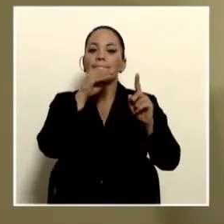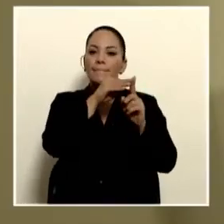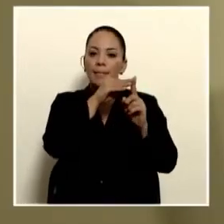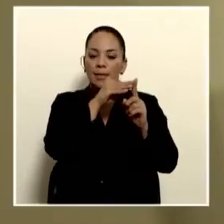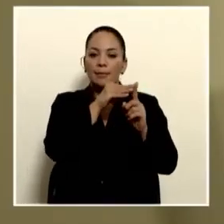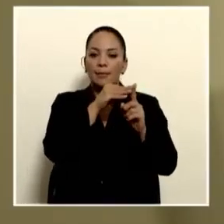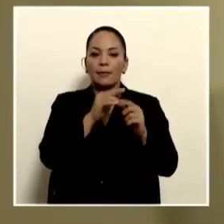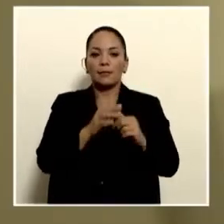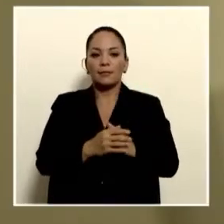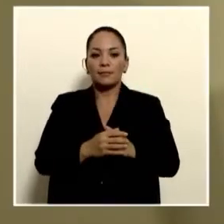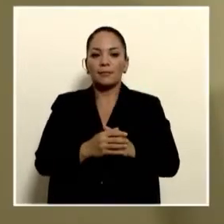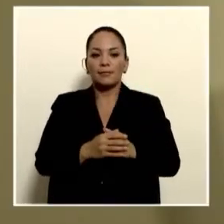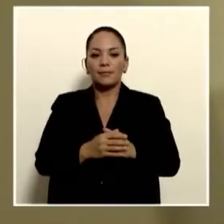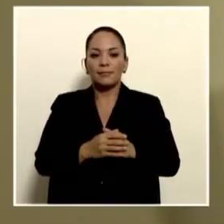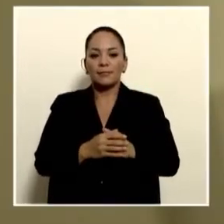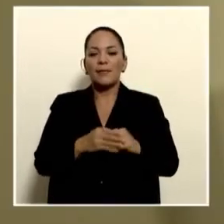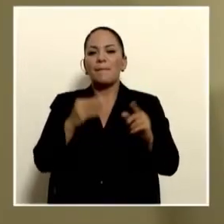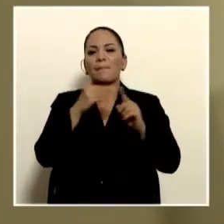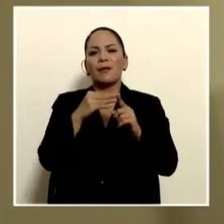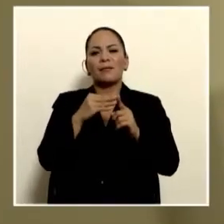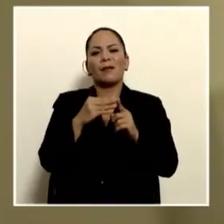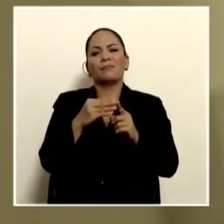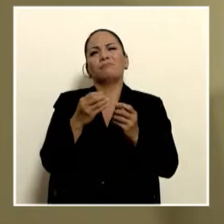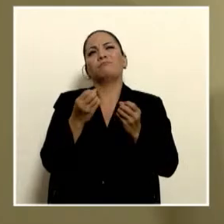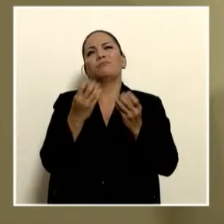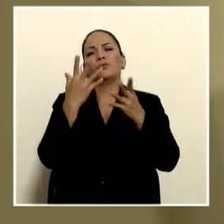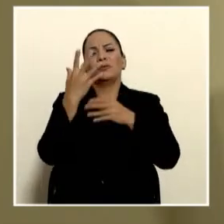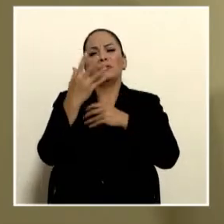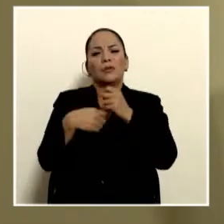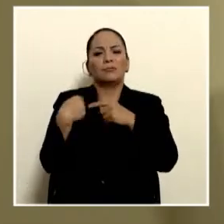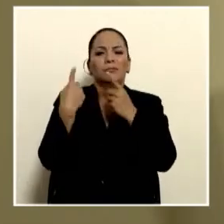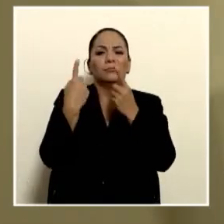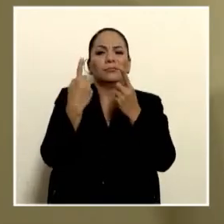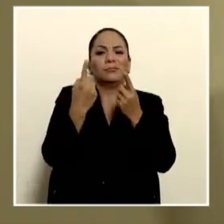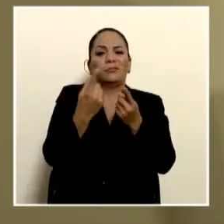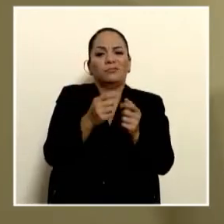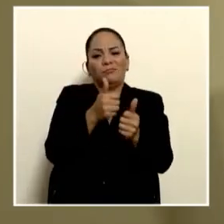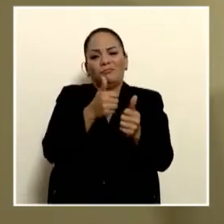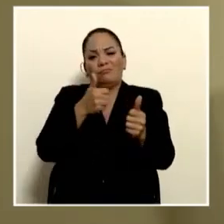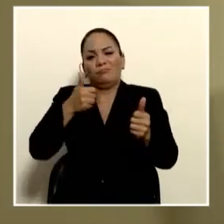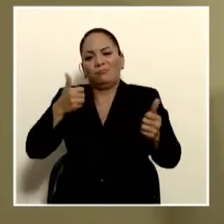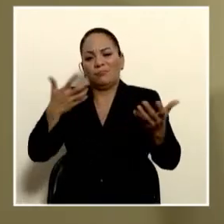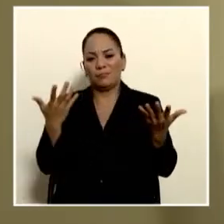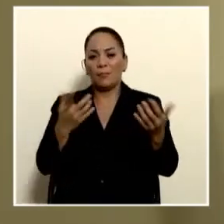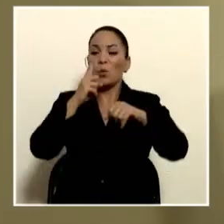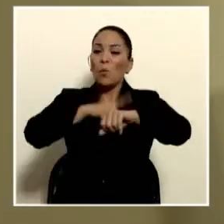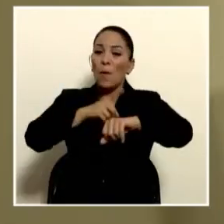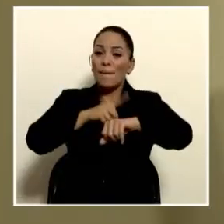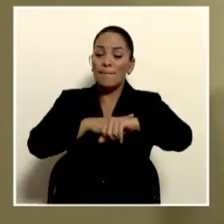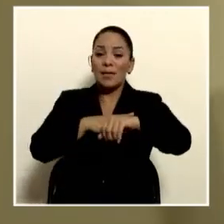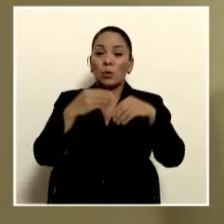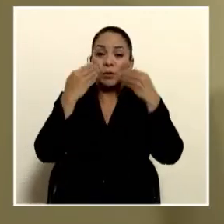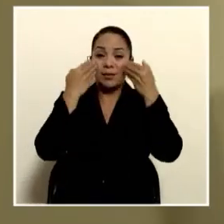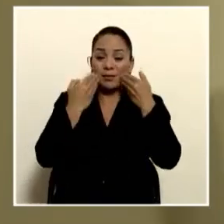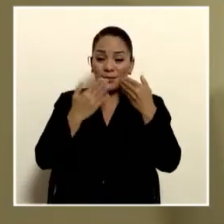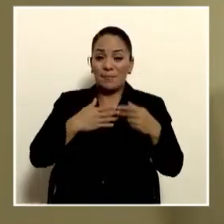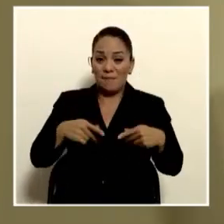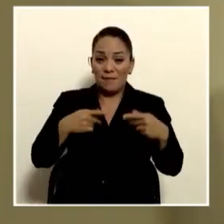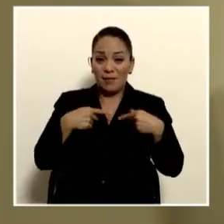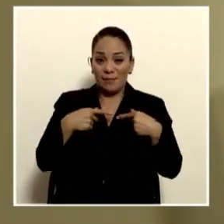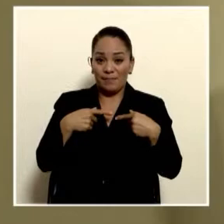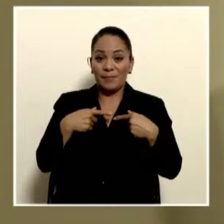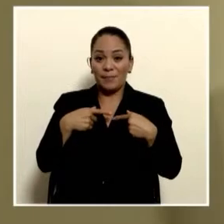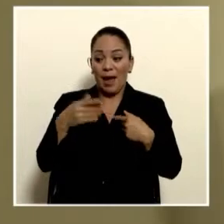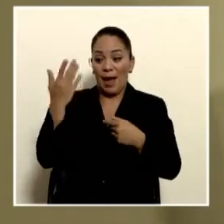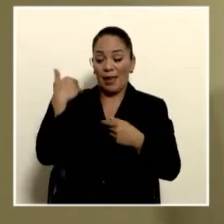tiene décadas de atraso. Uno de los momentos más tristes de mi vida, como en los 6 meses que